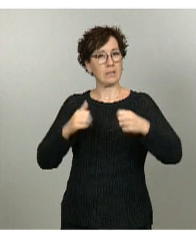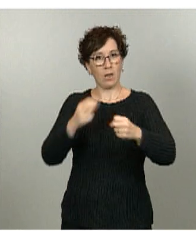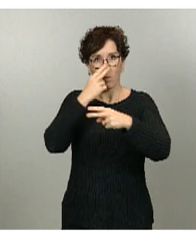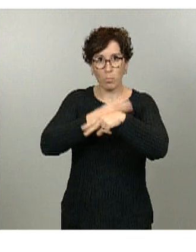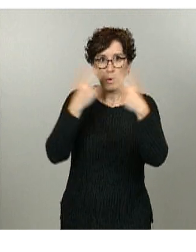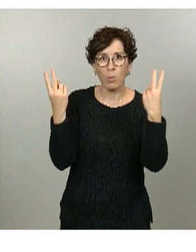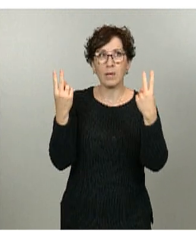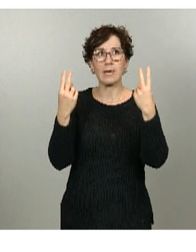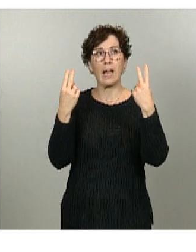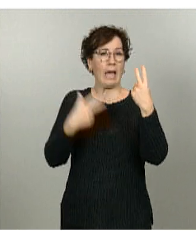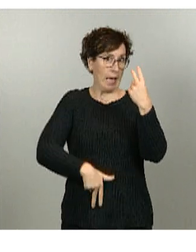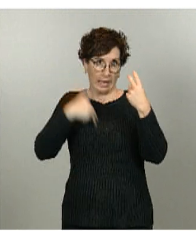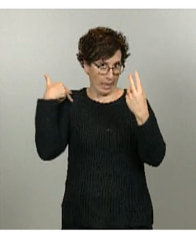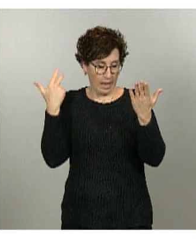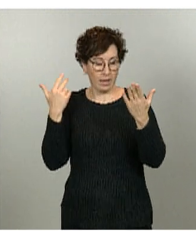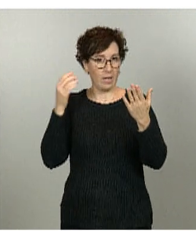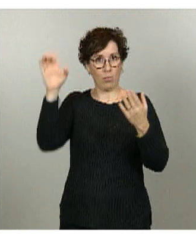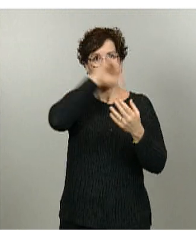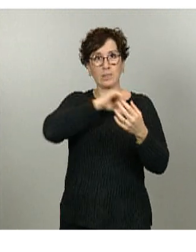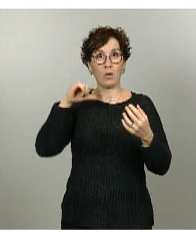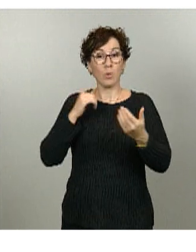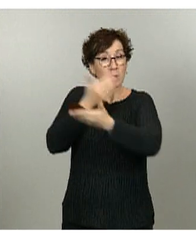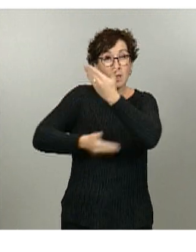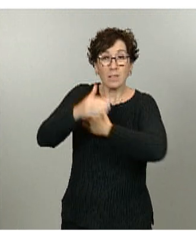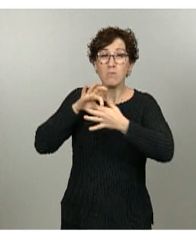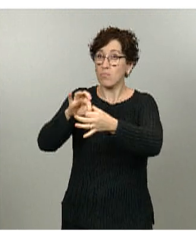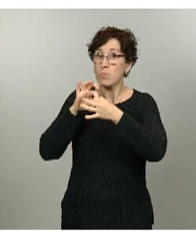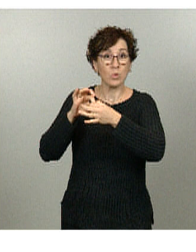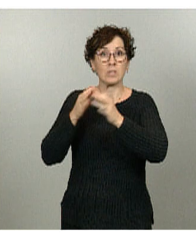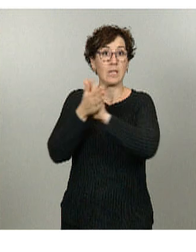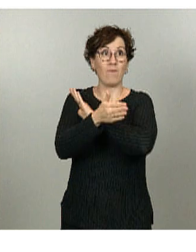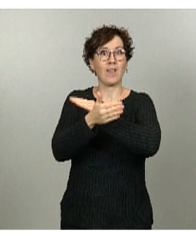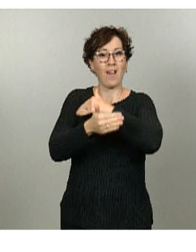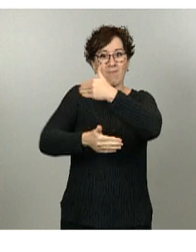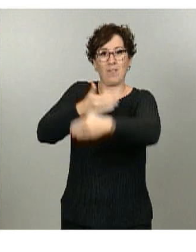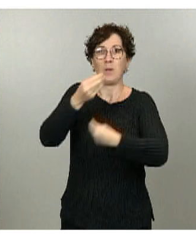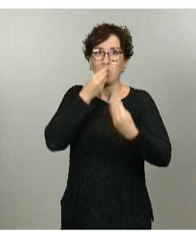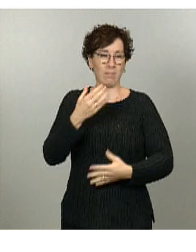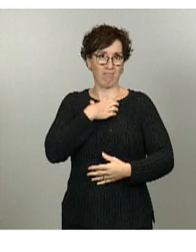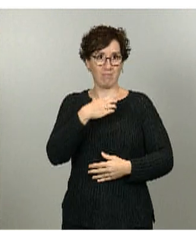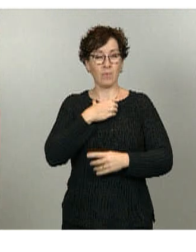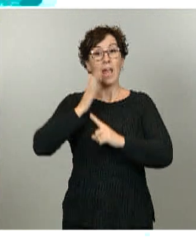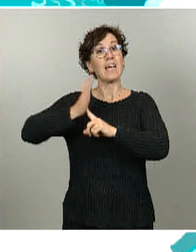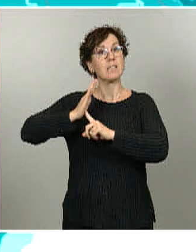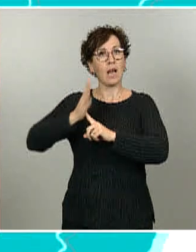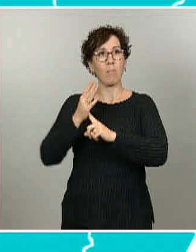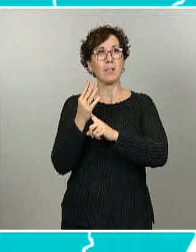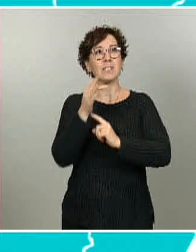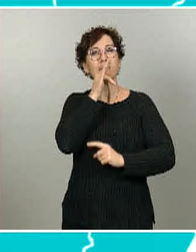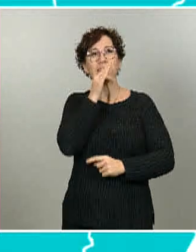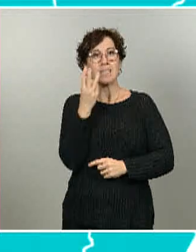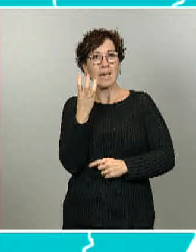general de las comunidades autónomas, que sin ellas no se hubiera podido hacer correctamente. Castilla-La Mancha le quedaban 3 provincias por pasar de